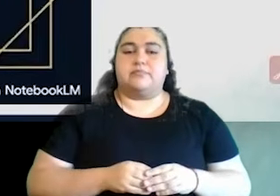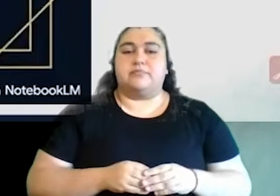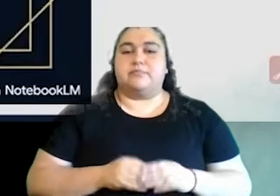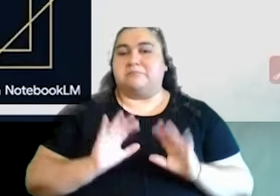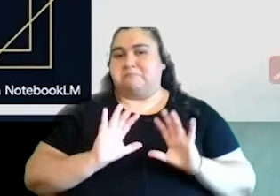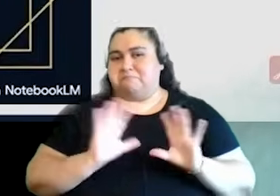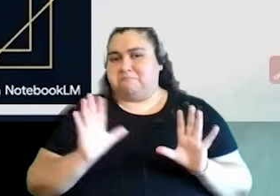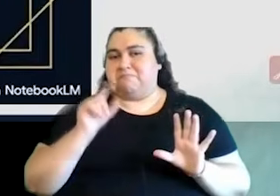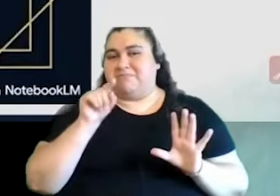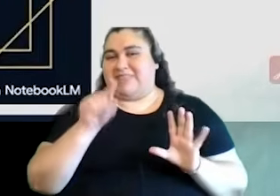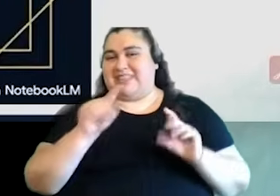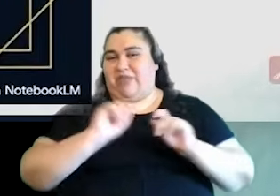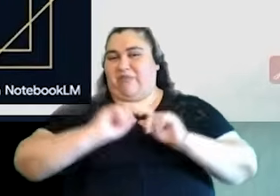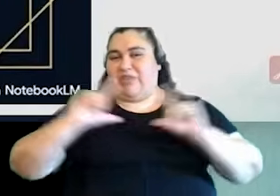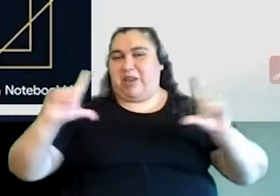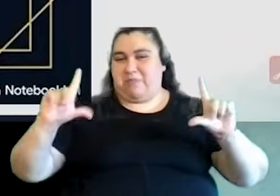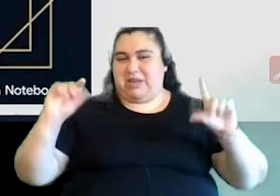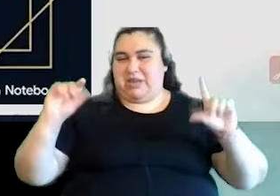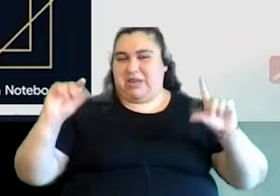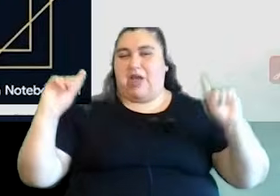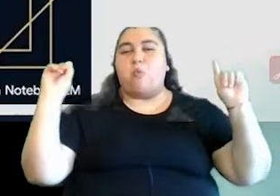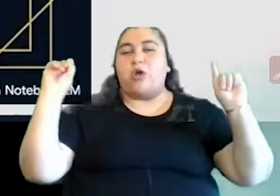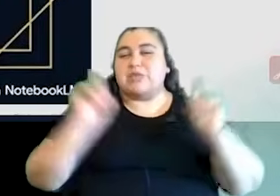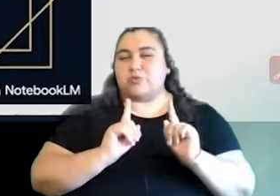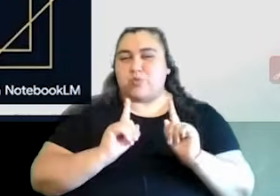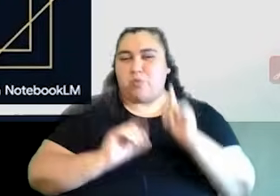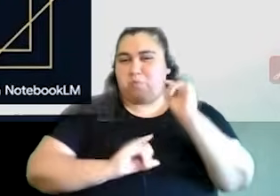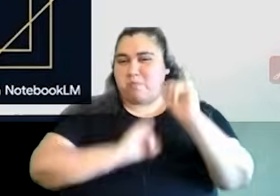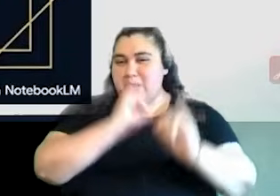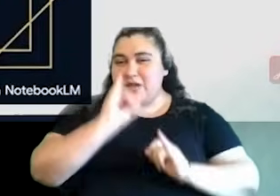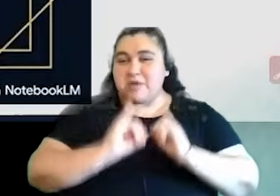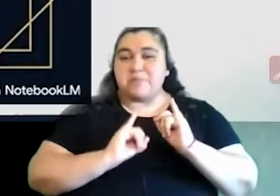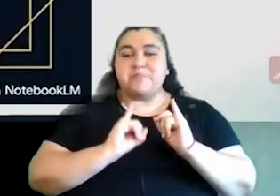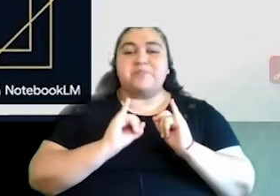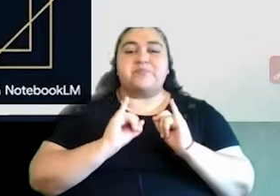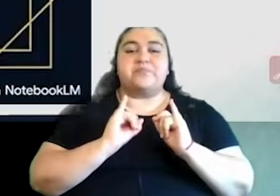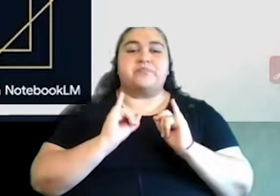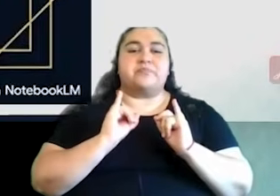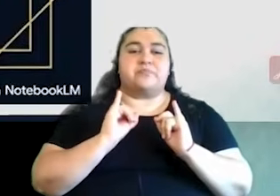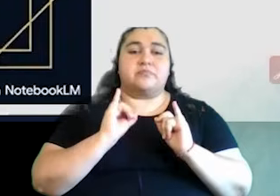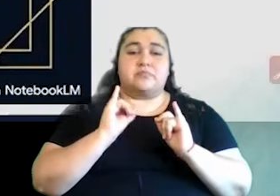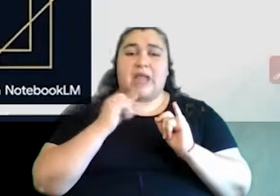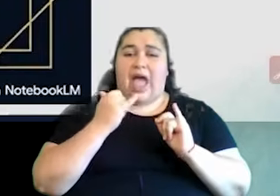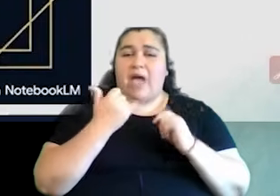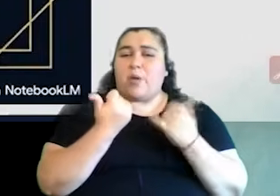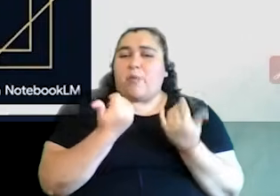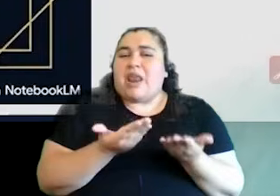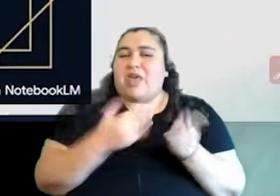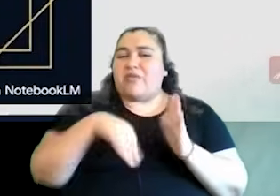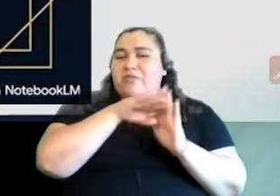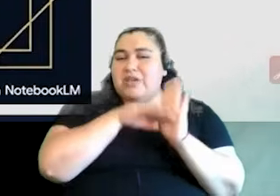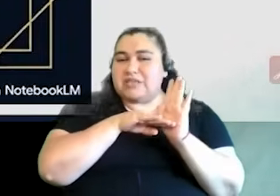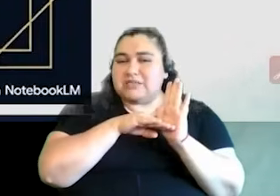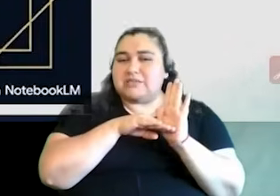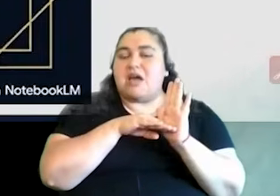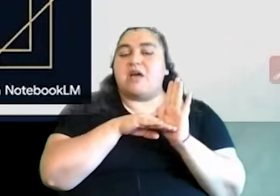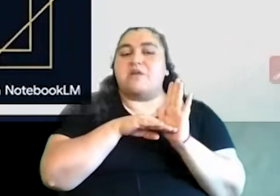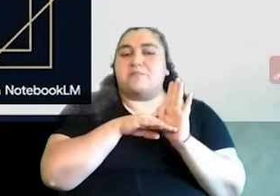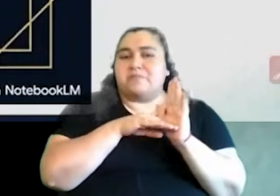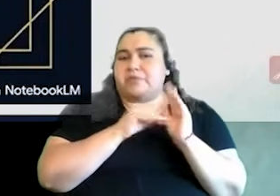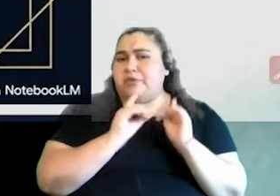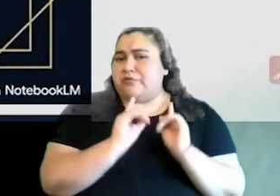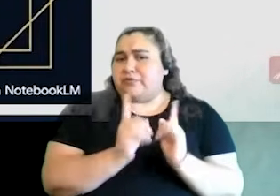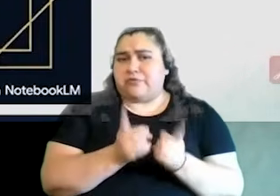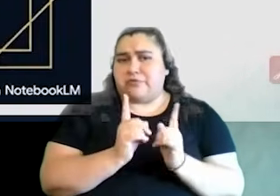esta filmina que vemos resume el hecho de que todos estos beneficios en materia de régimen simplificado se mantienen y los